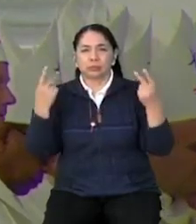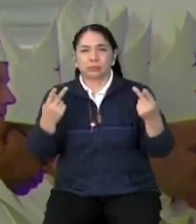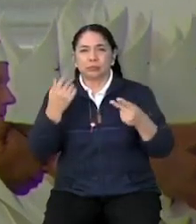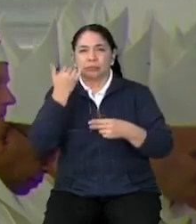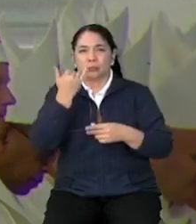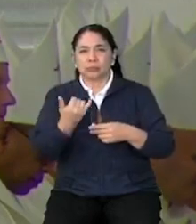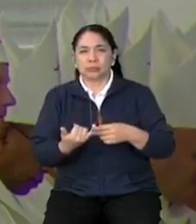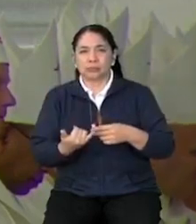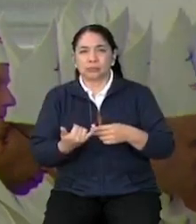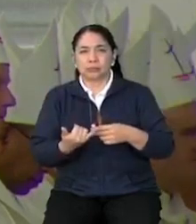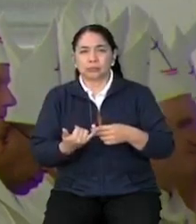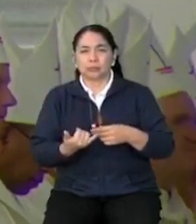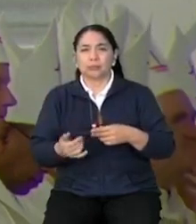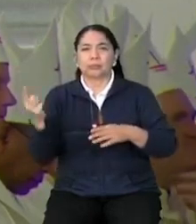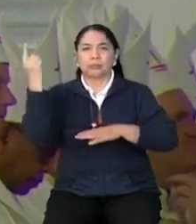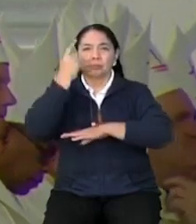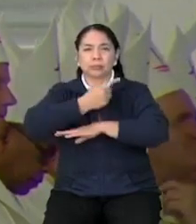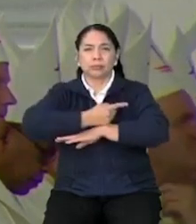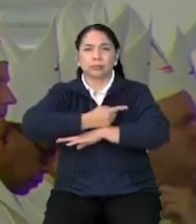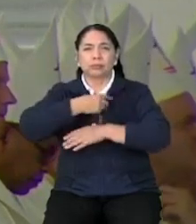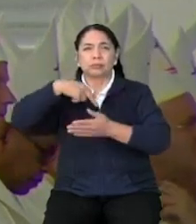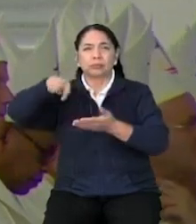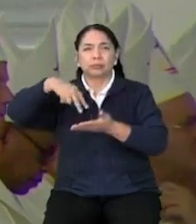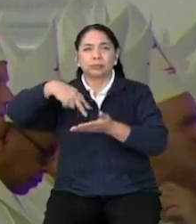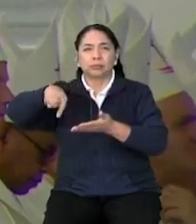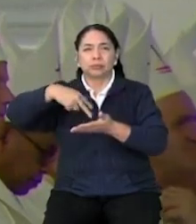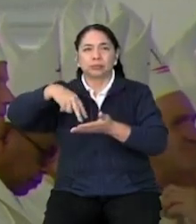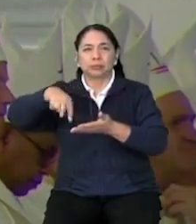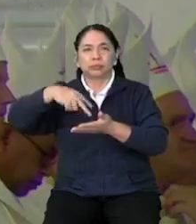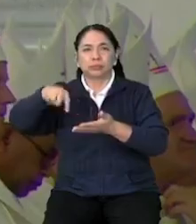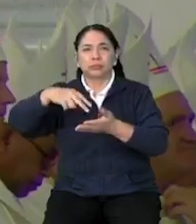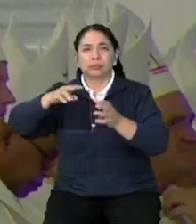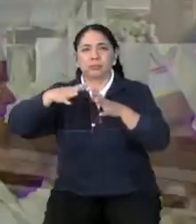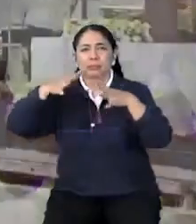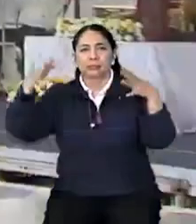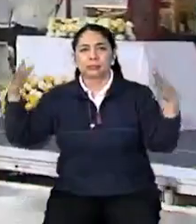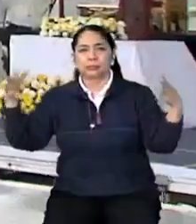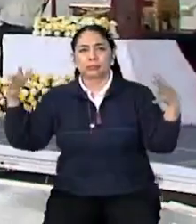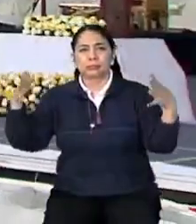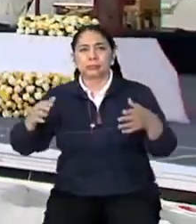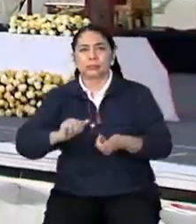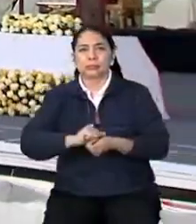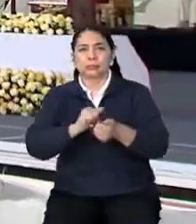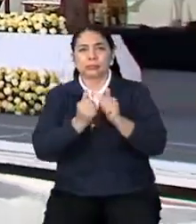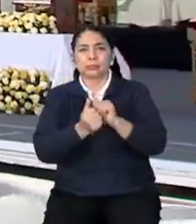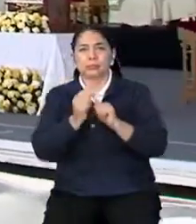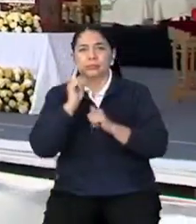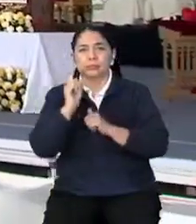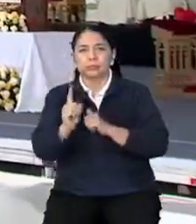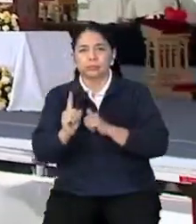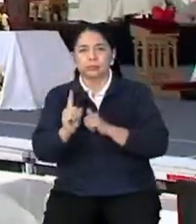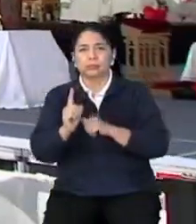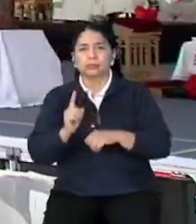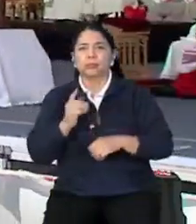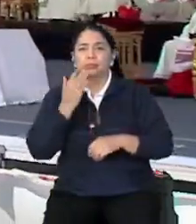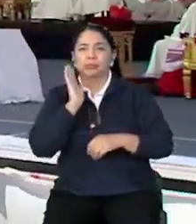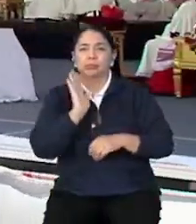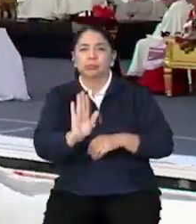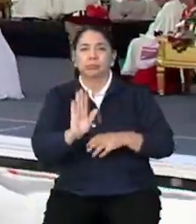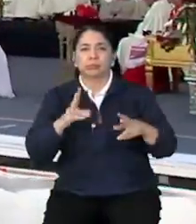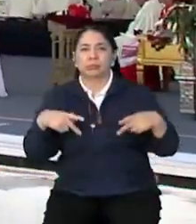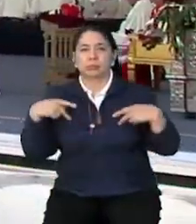Hoy es un día de fiesta grande en cada uno en cada una de sus